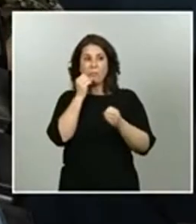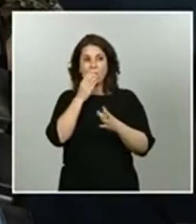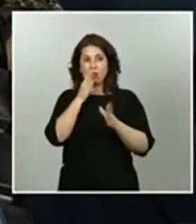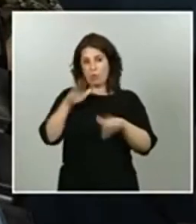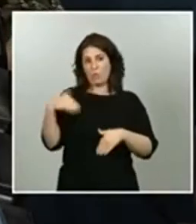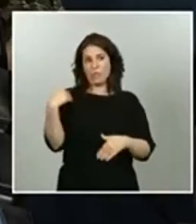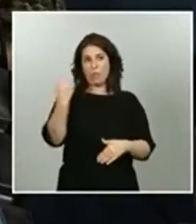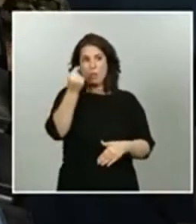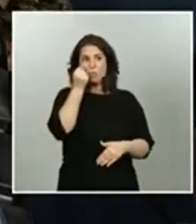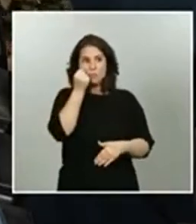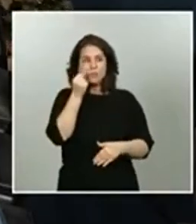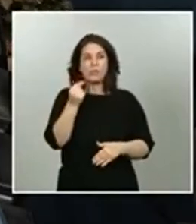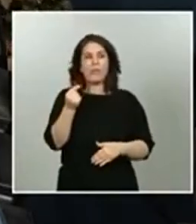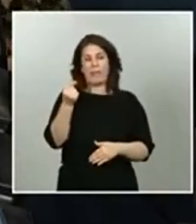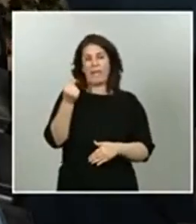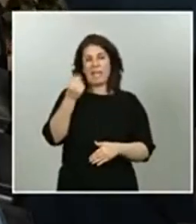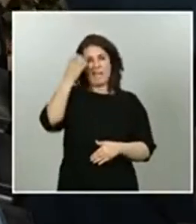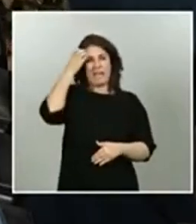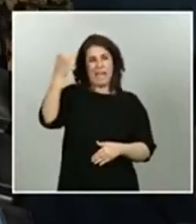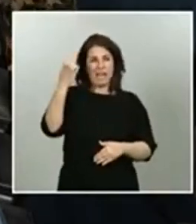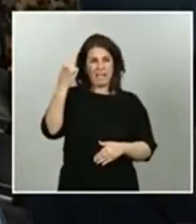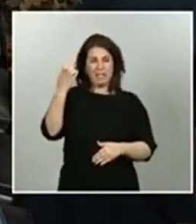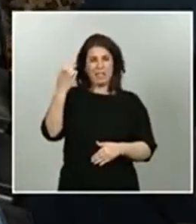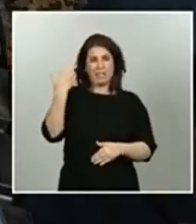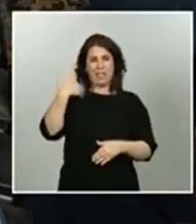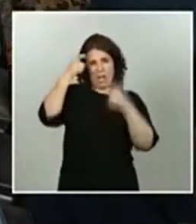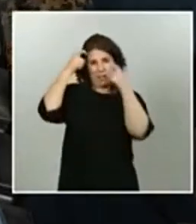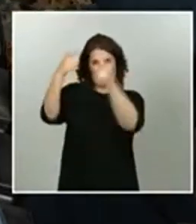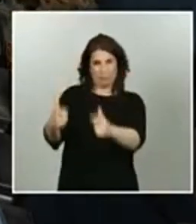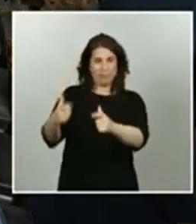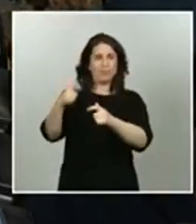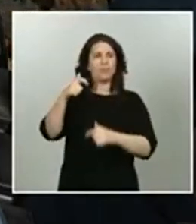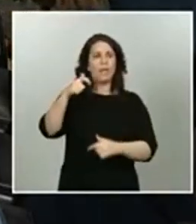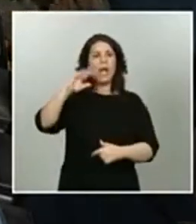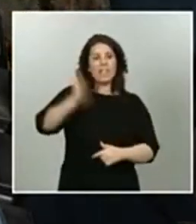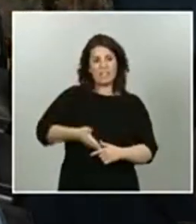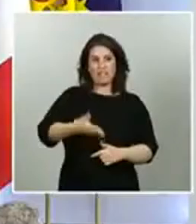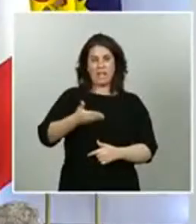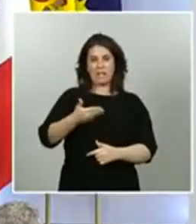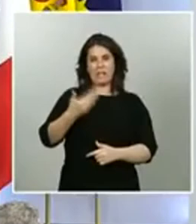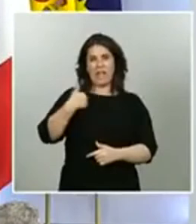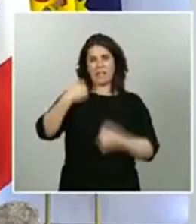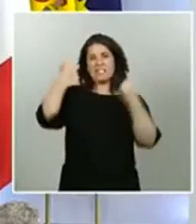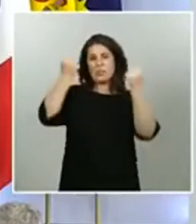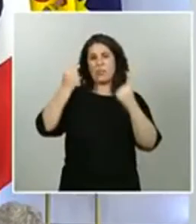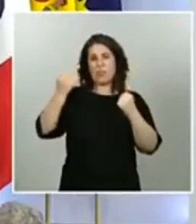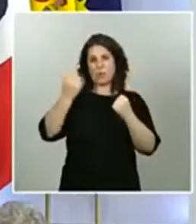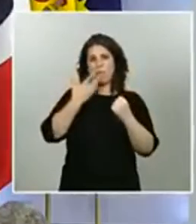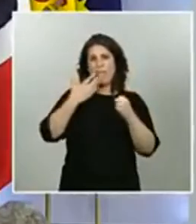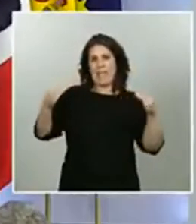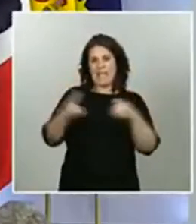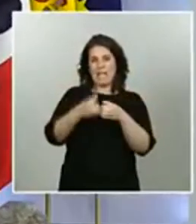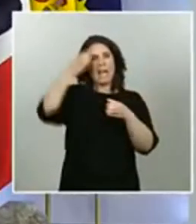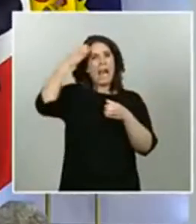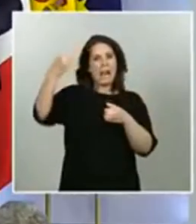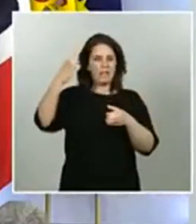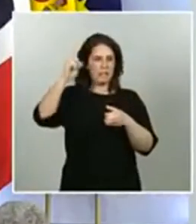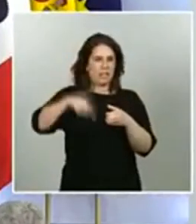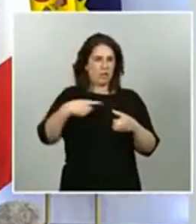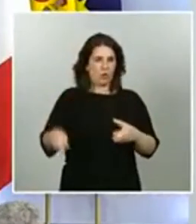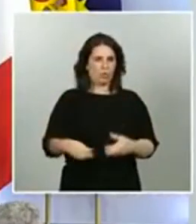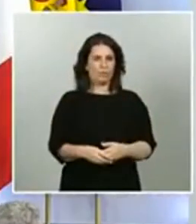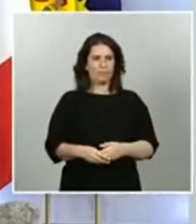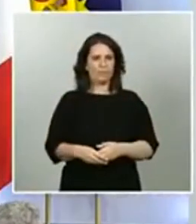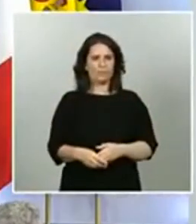emérito afecten negativamente a la institución de la monarquía. Muchas gracias. Muy bien. Muchas gracias, Iñaki. Si me permites,